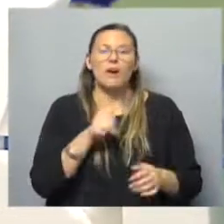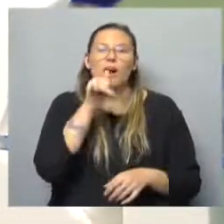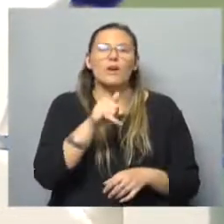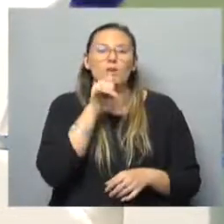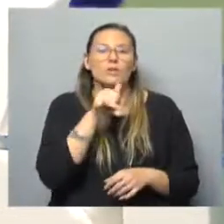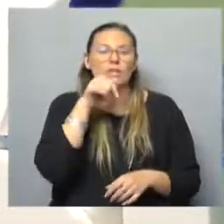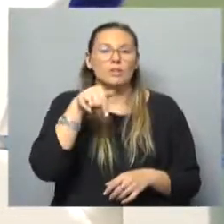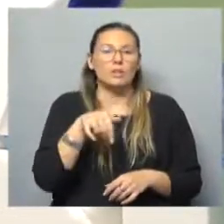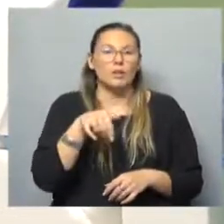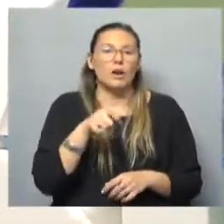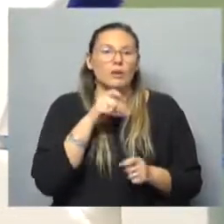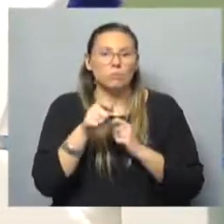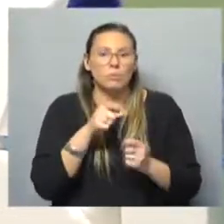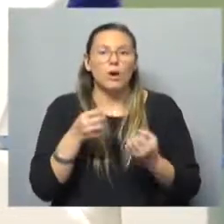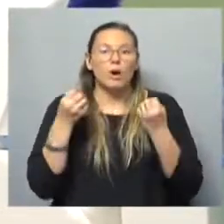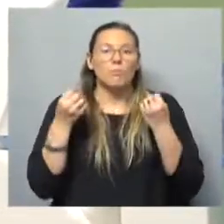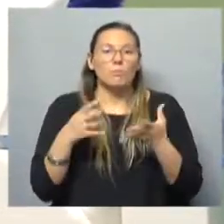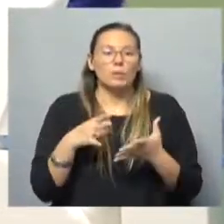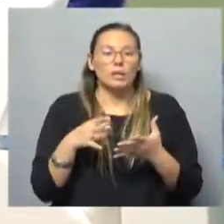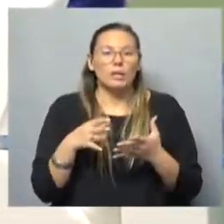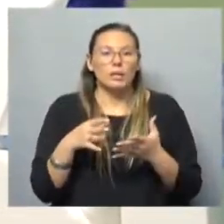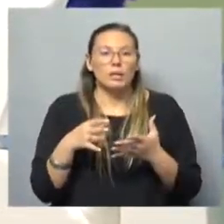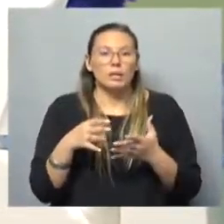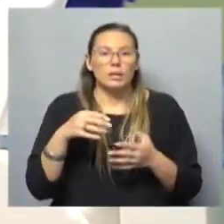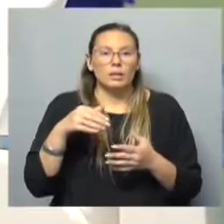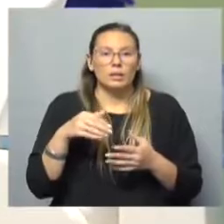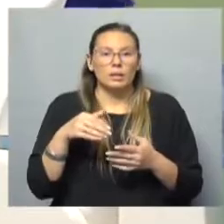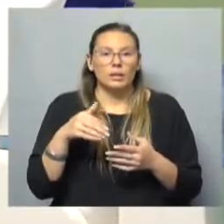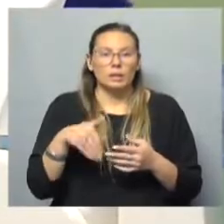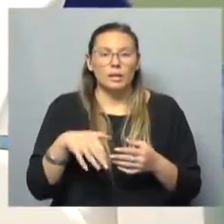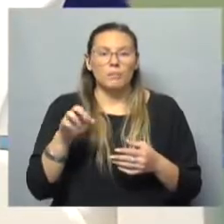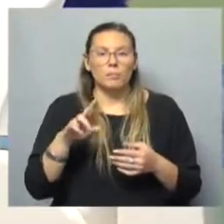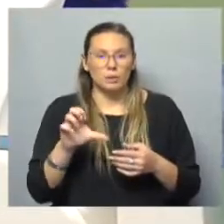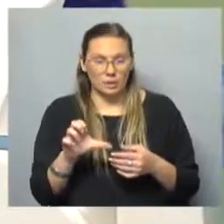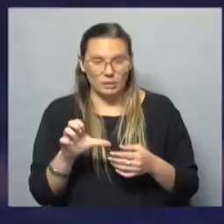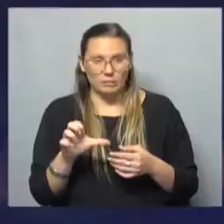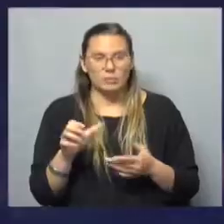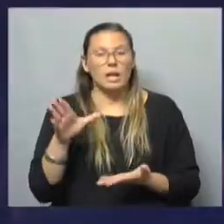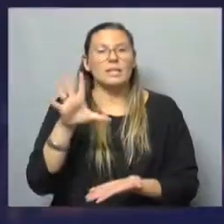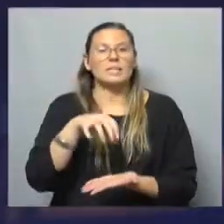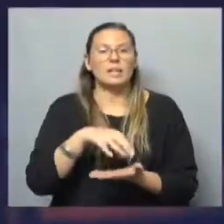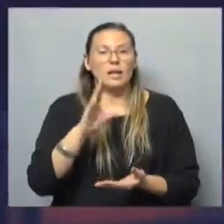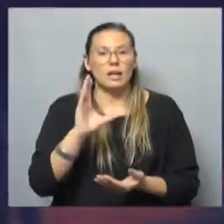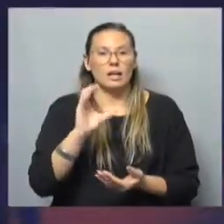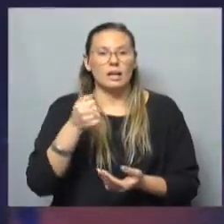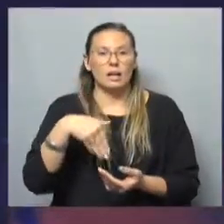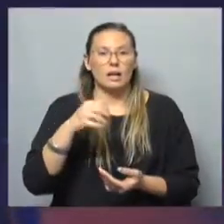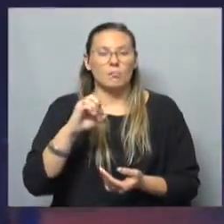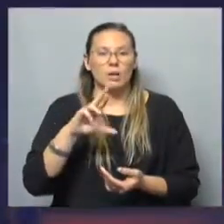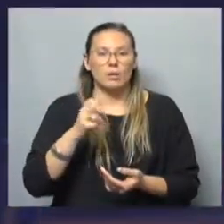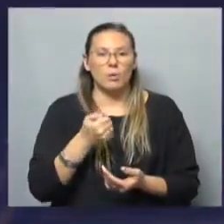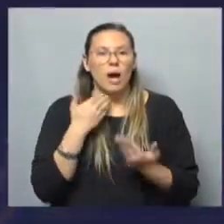mira, sí. Que tenemos nota, porque nos traemos una nota que hizo More, que estuvo en la Sala Camacuá, hablando sobre la obra